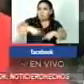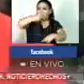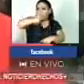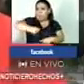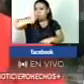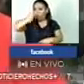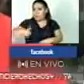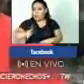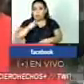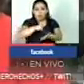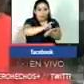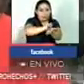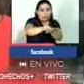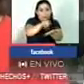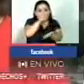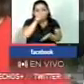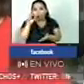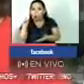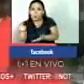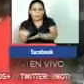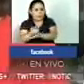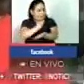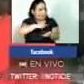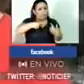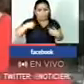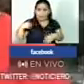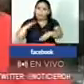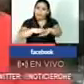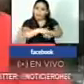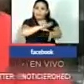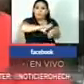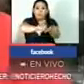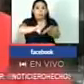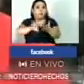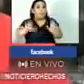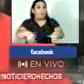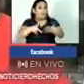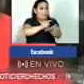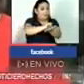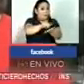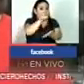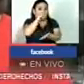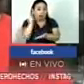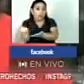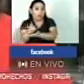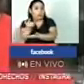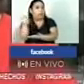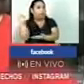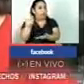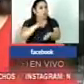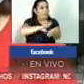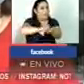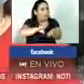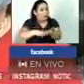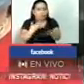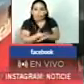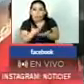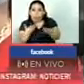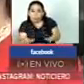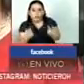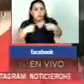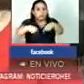tanto a colegios privados como universidades, dado que los colegios y las universidades tienen gastos de operación y de